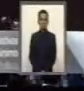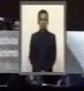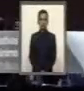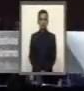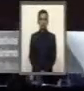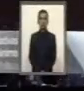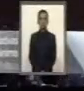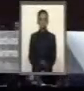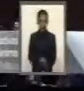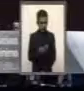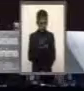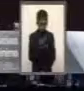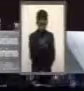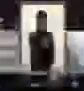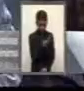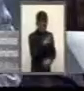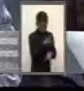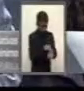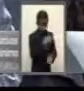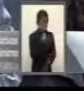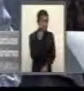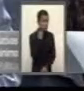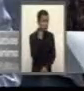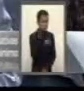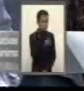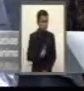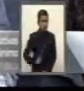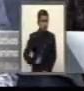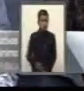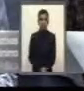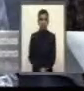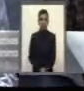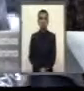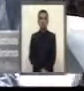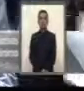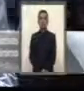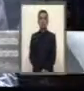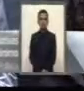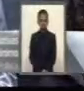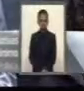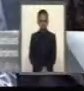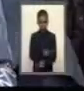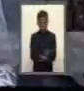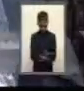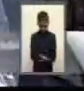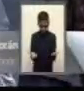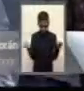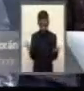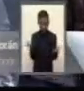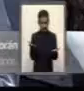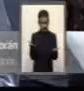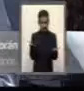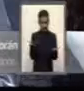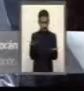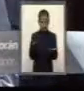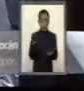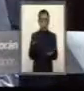Con su permiso, diputado presidente, con la venia del